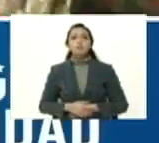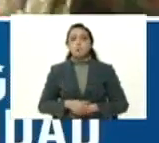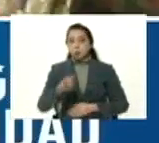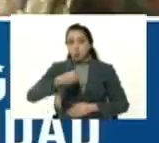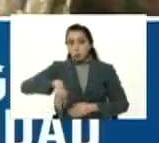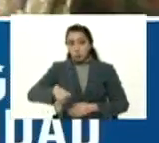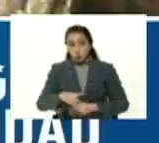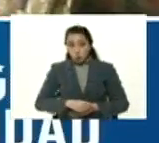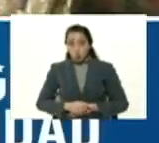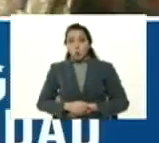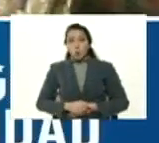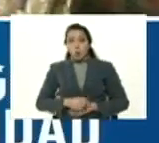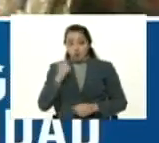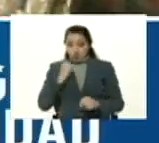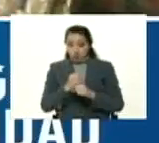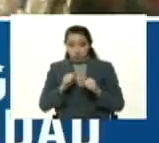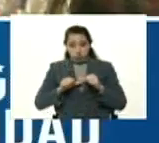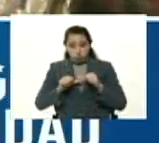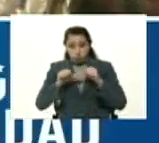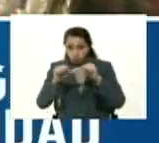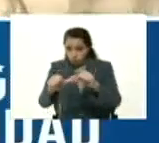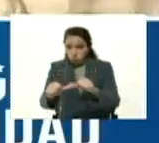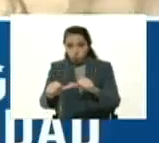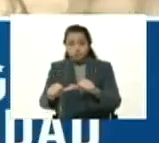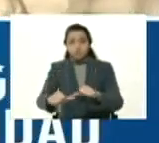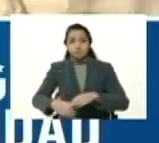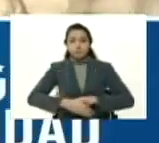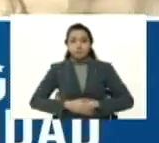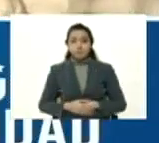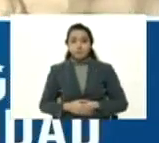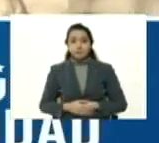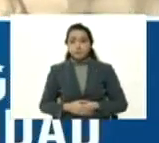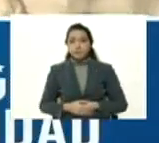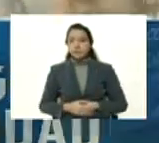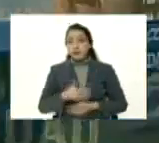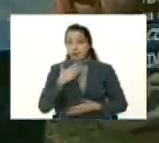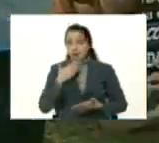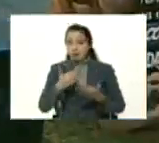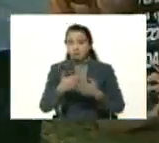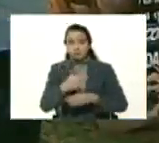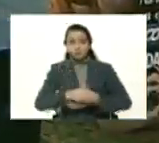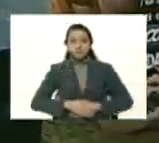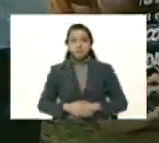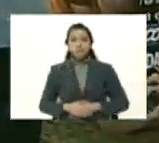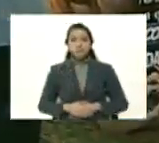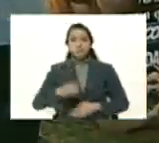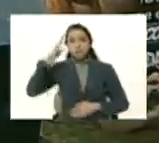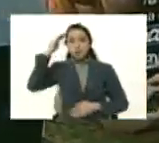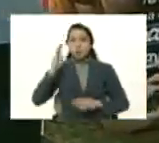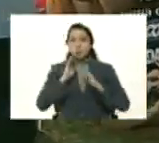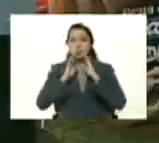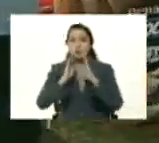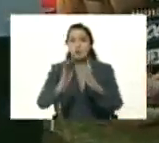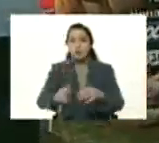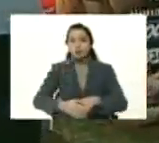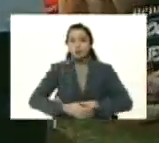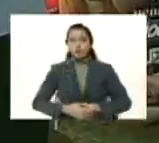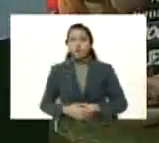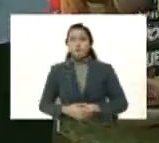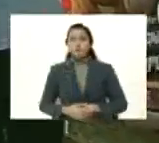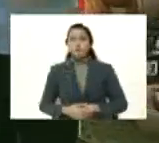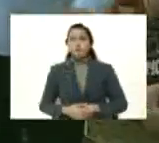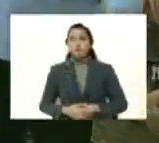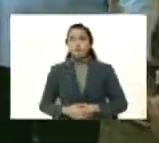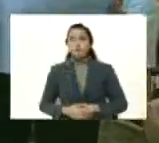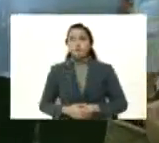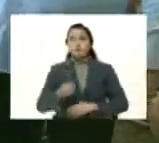un motor permanente ahí trabajando. Bueno, muchas gracias. Que Dios los bendiga. Pues mira, Hernán quiere